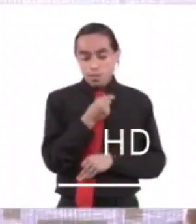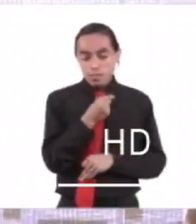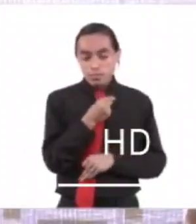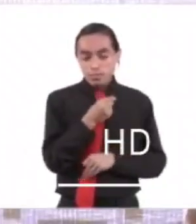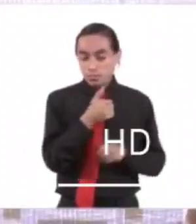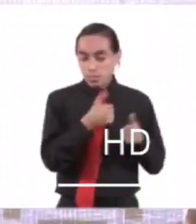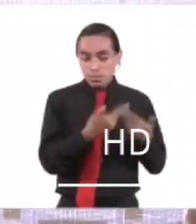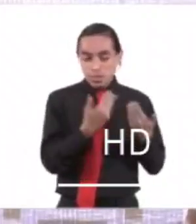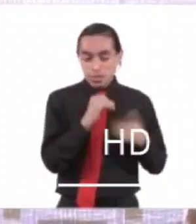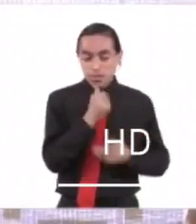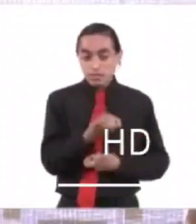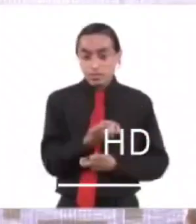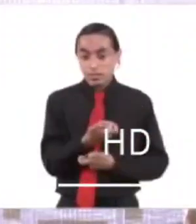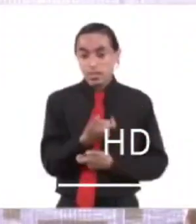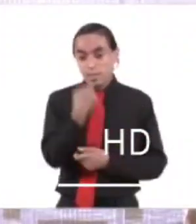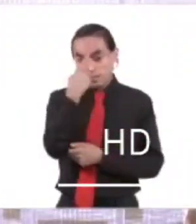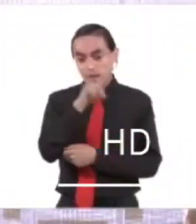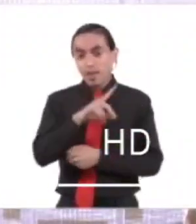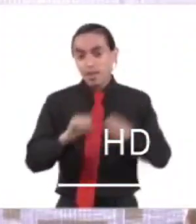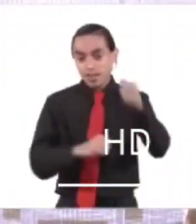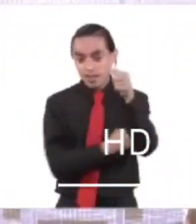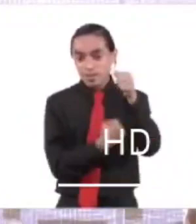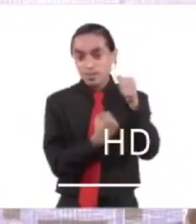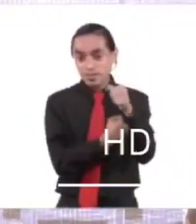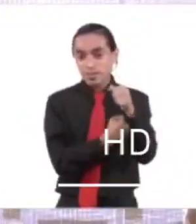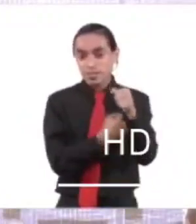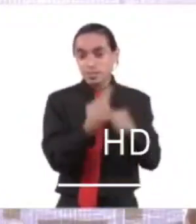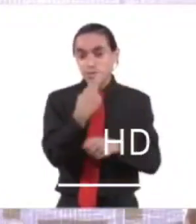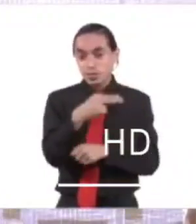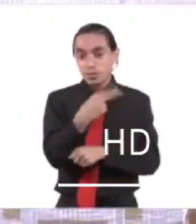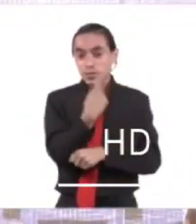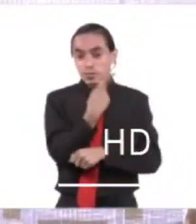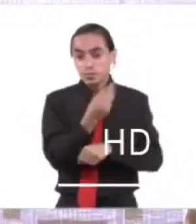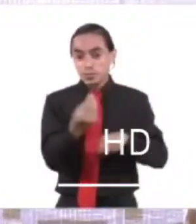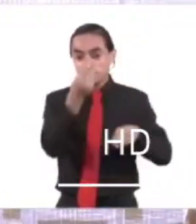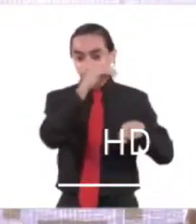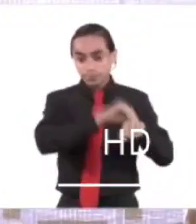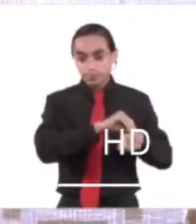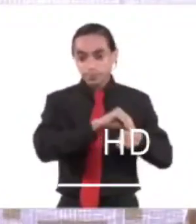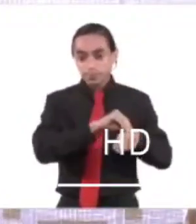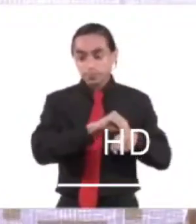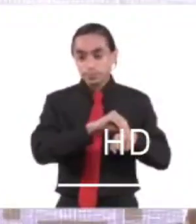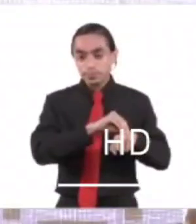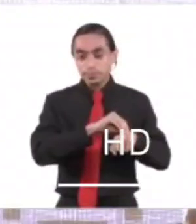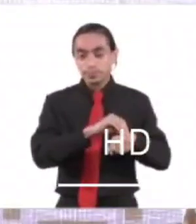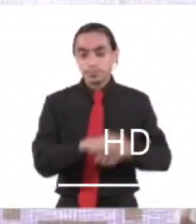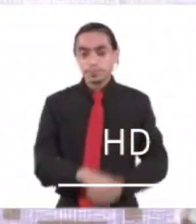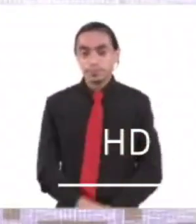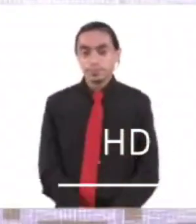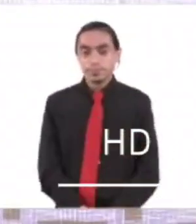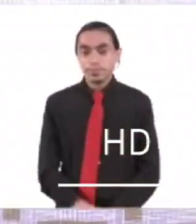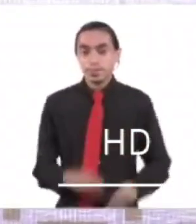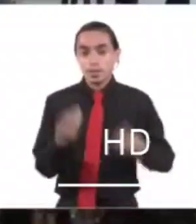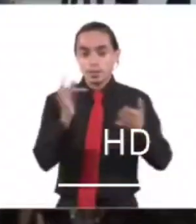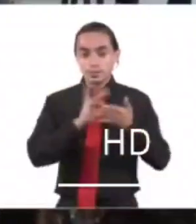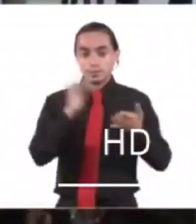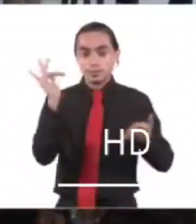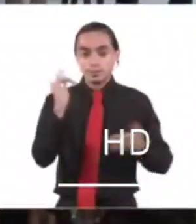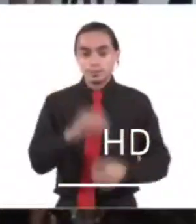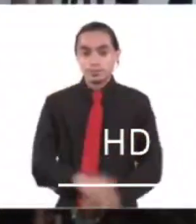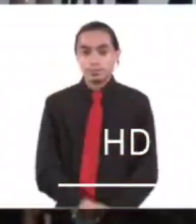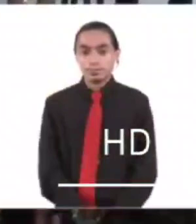para ponerle su nombre a este Pilares de San Simón Portales. Muchas gracias.